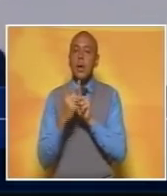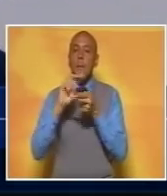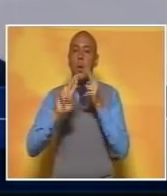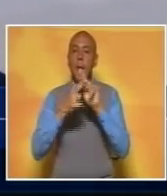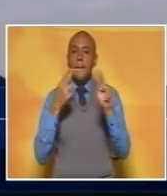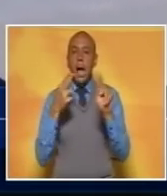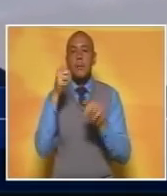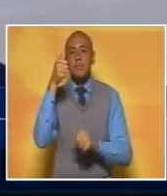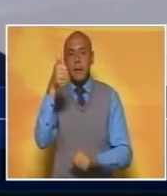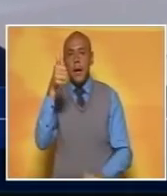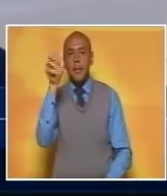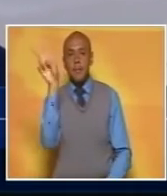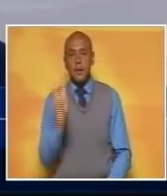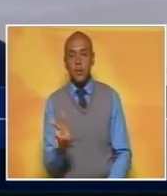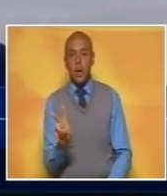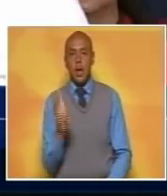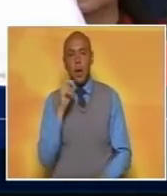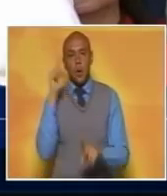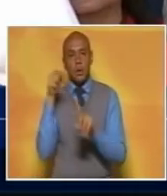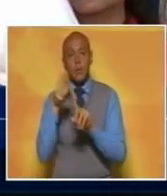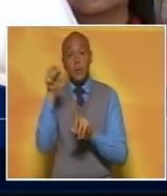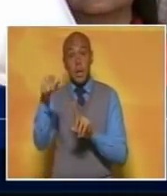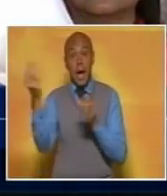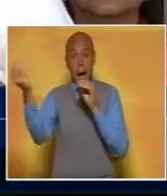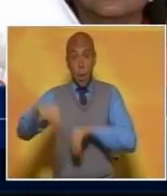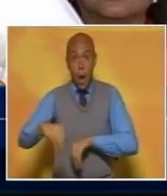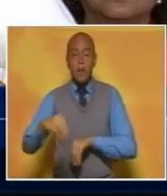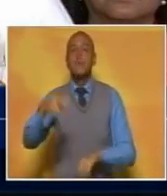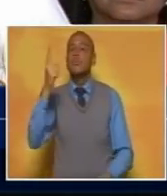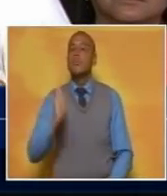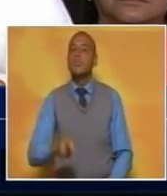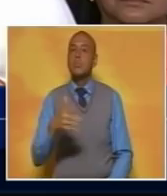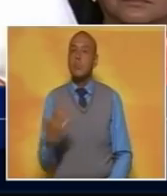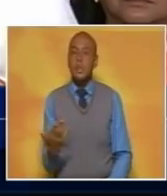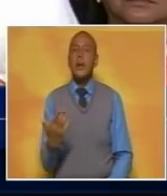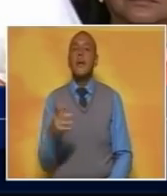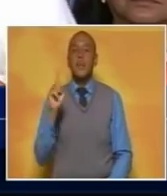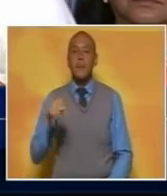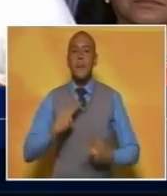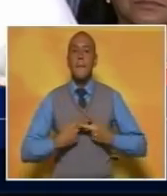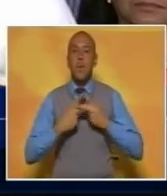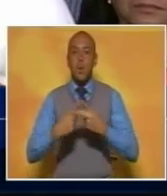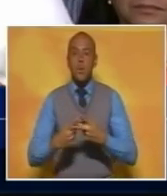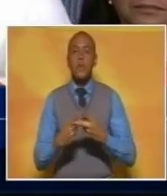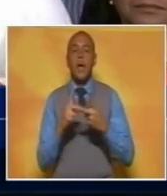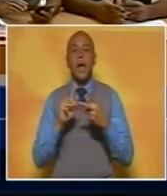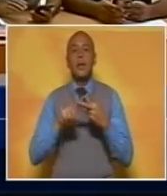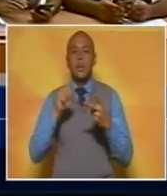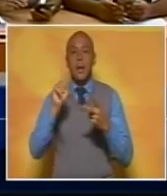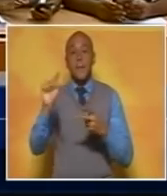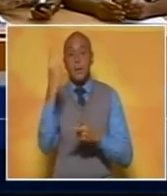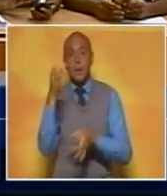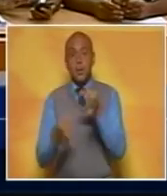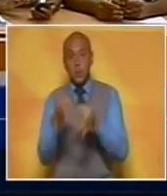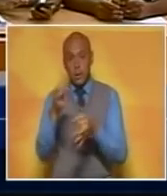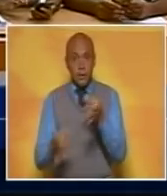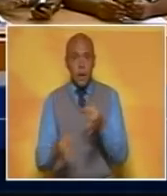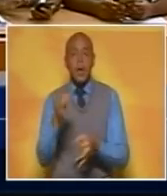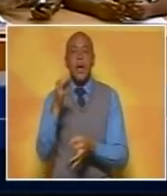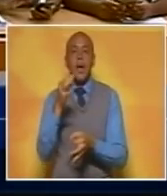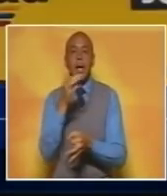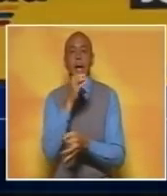Venezuela. Reconoció que para formalizar un acuerdo es necesario contar con la presencia de voluntad popular, primero justicia, un nuevo tiempo y acción